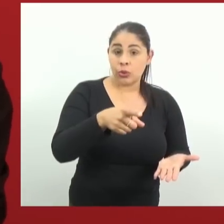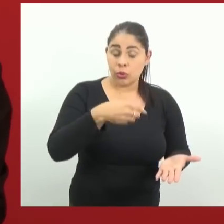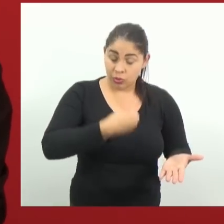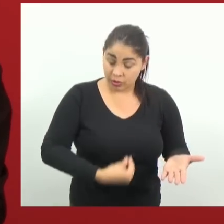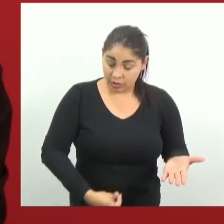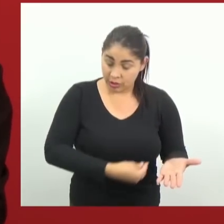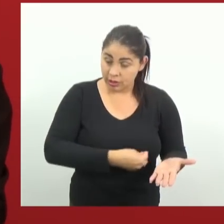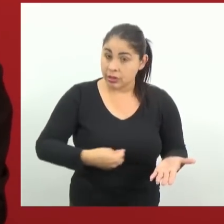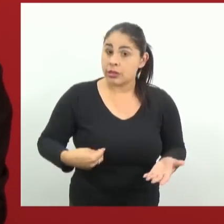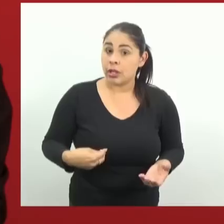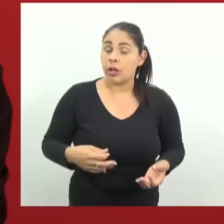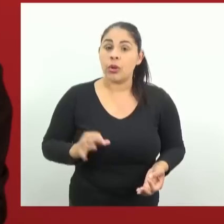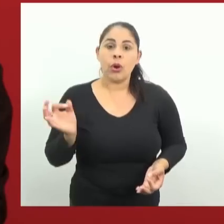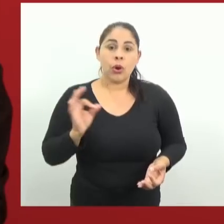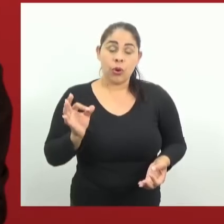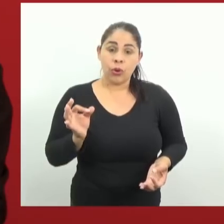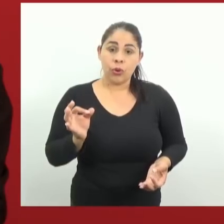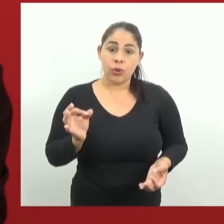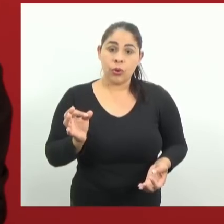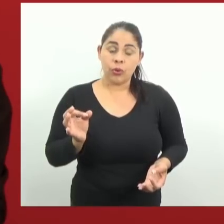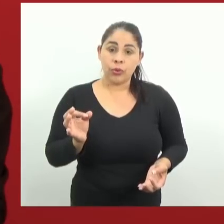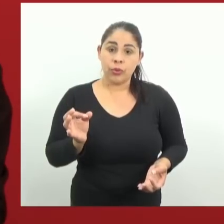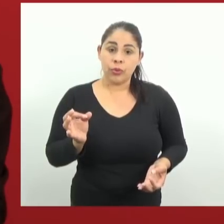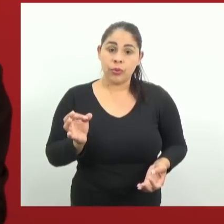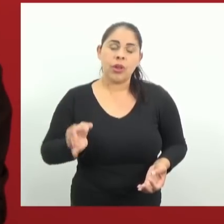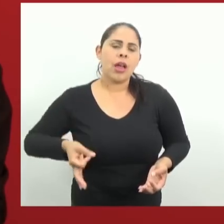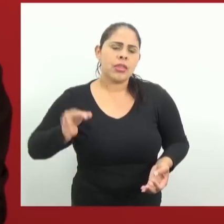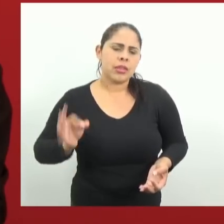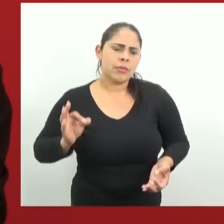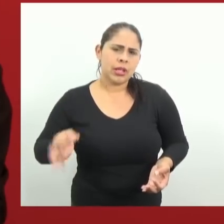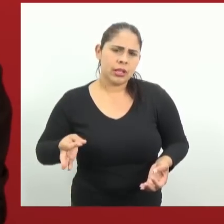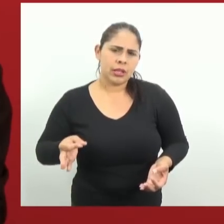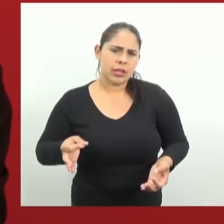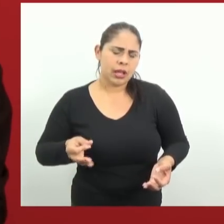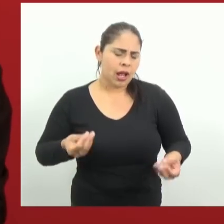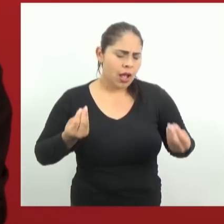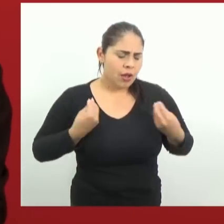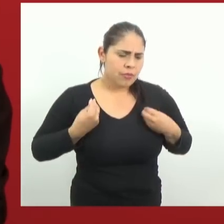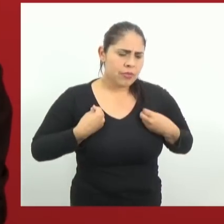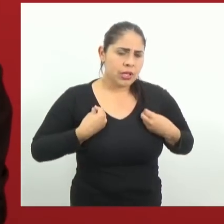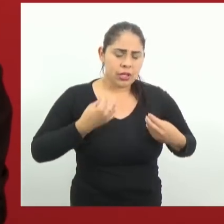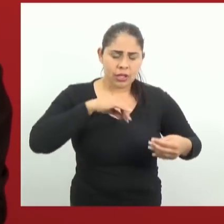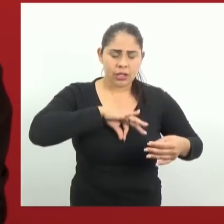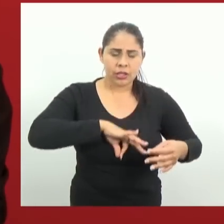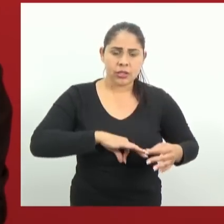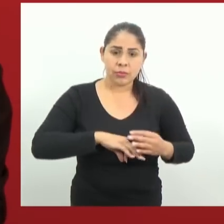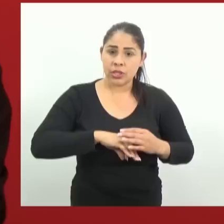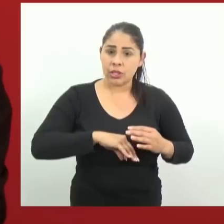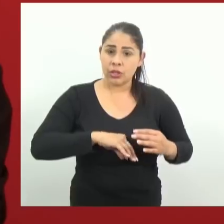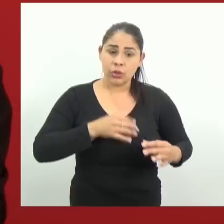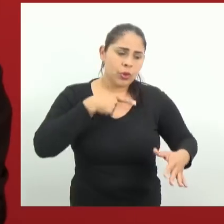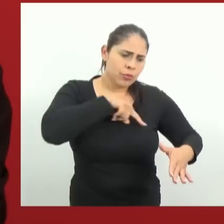de verdad quieres tener una vida profunda en el Espíritu,